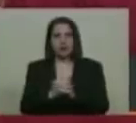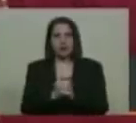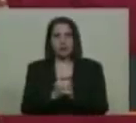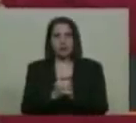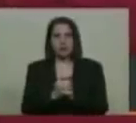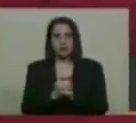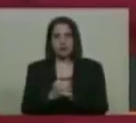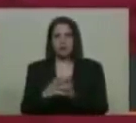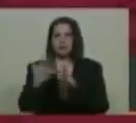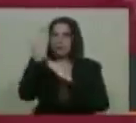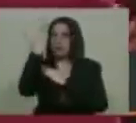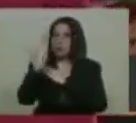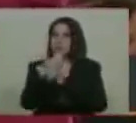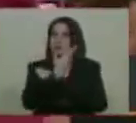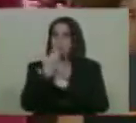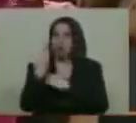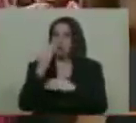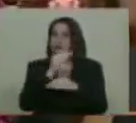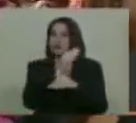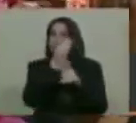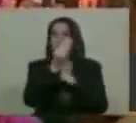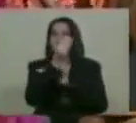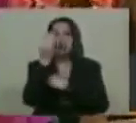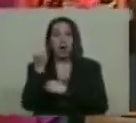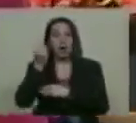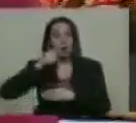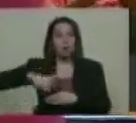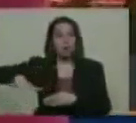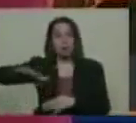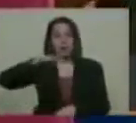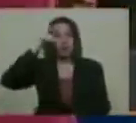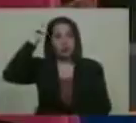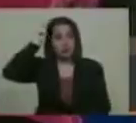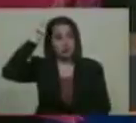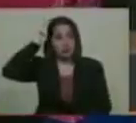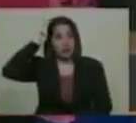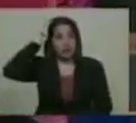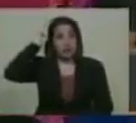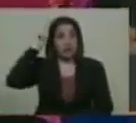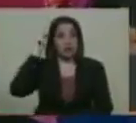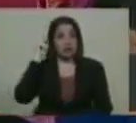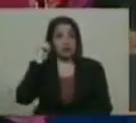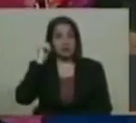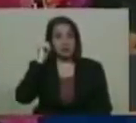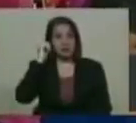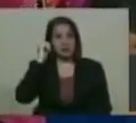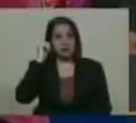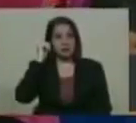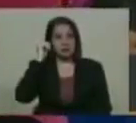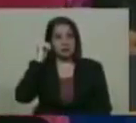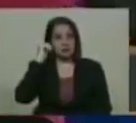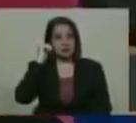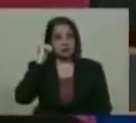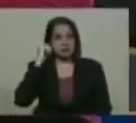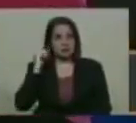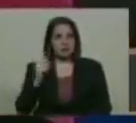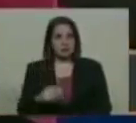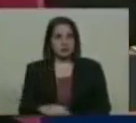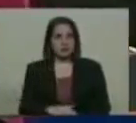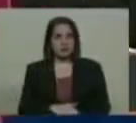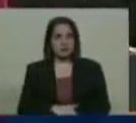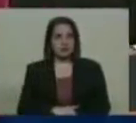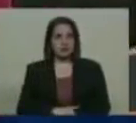tu protección de los pueblos originarios. Noelí, micrófono, por favor. Dame tu